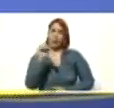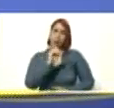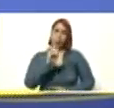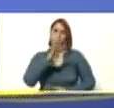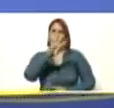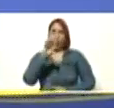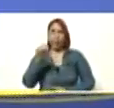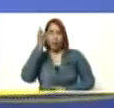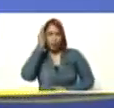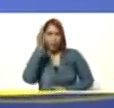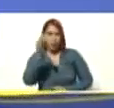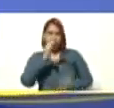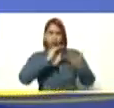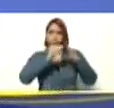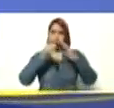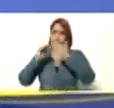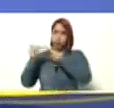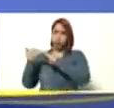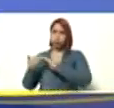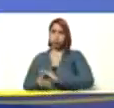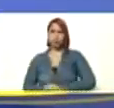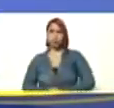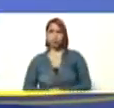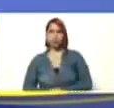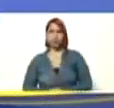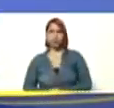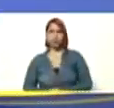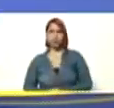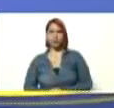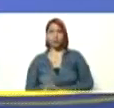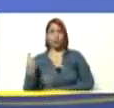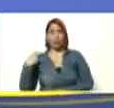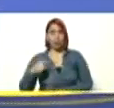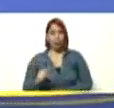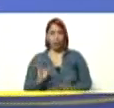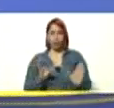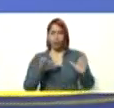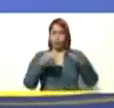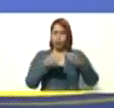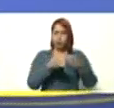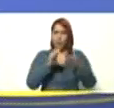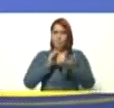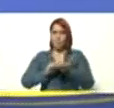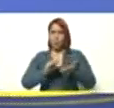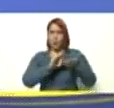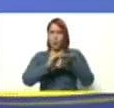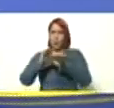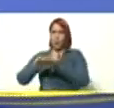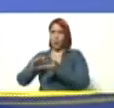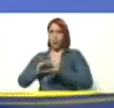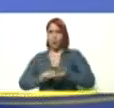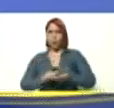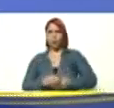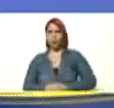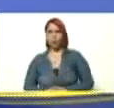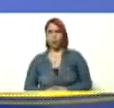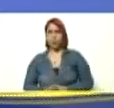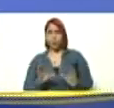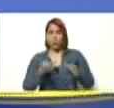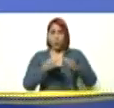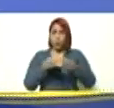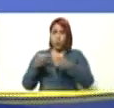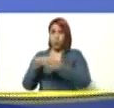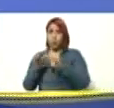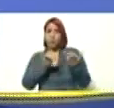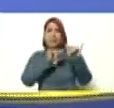consejos comunales. Tienen las brigadas de las soluciones, conformadas por la